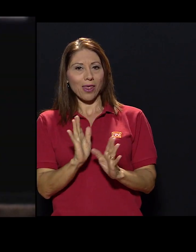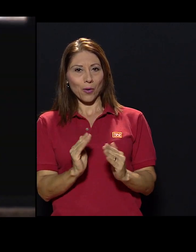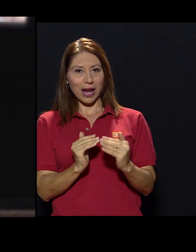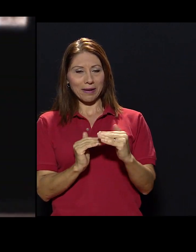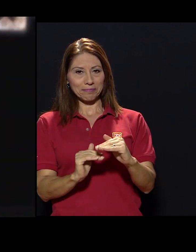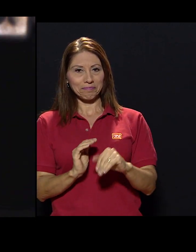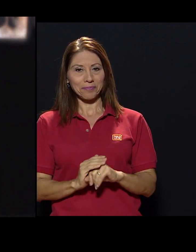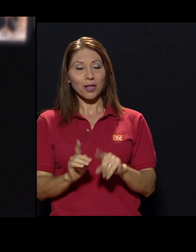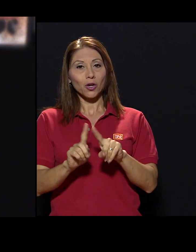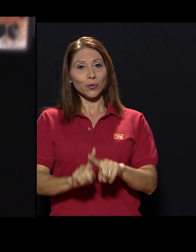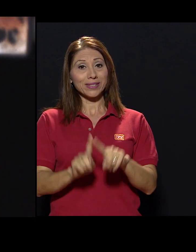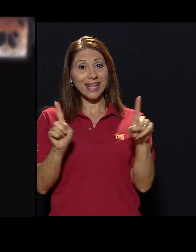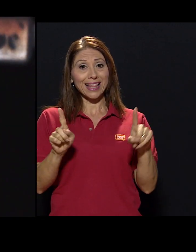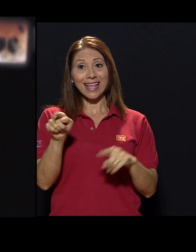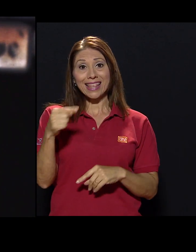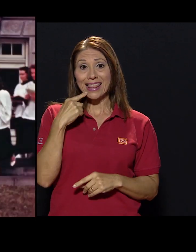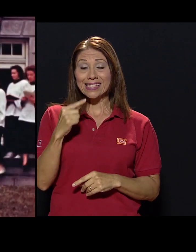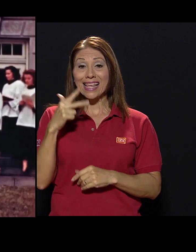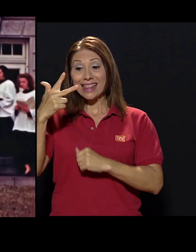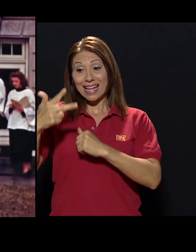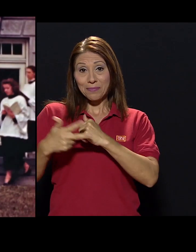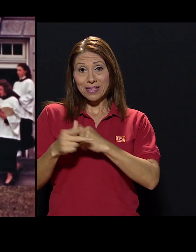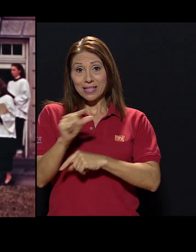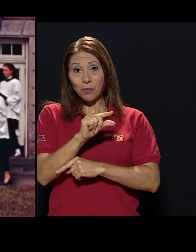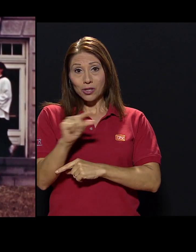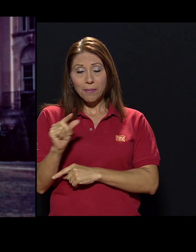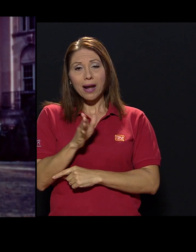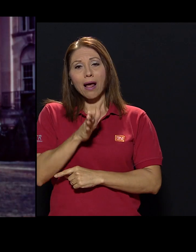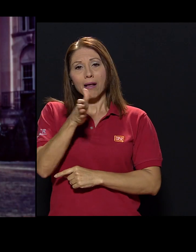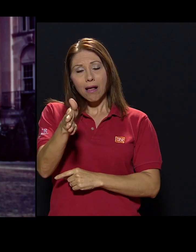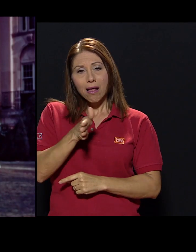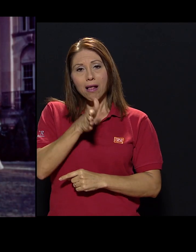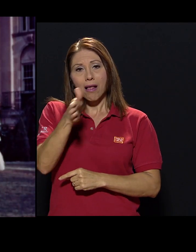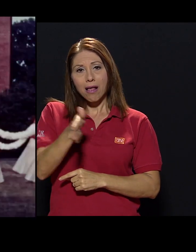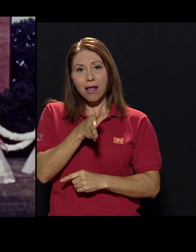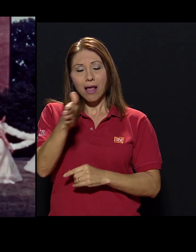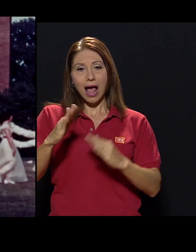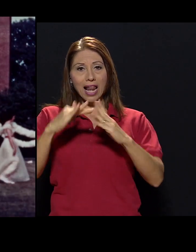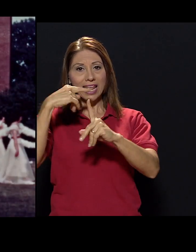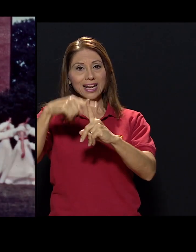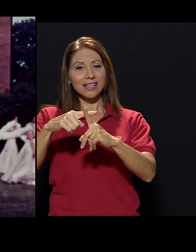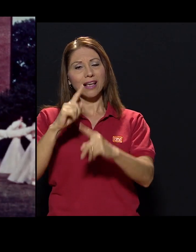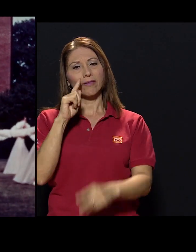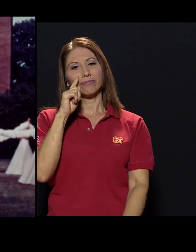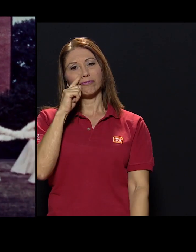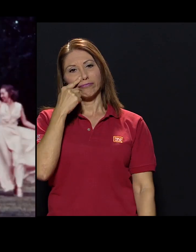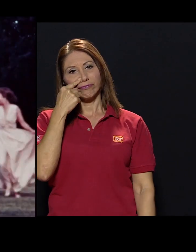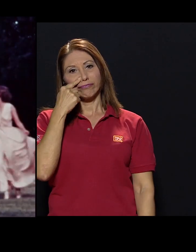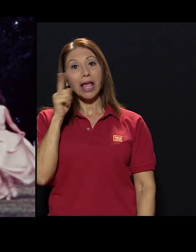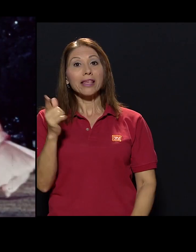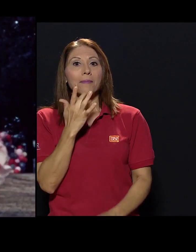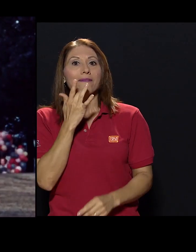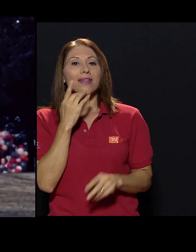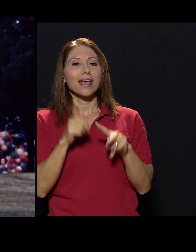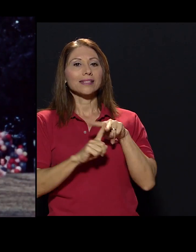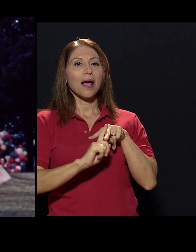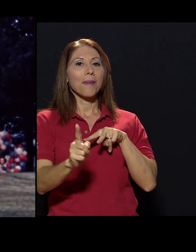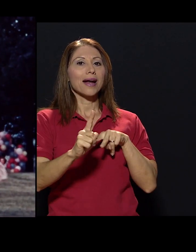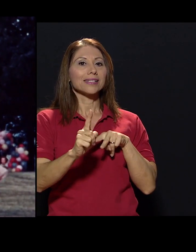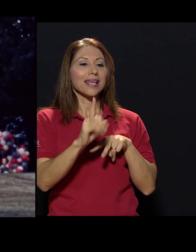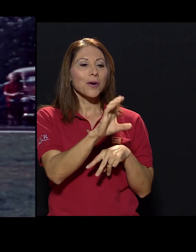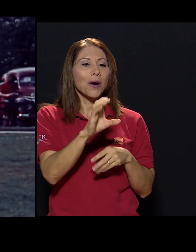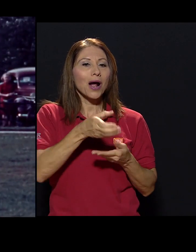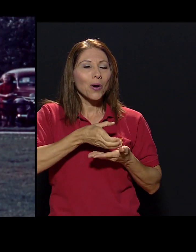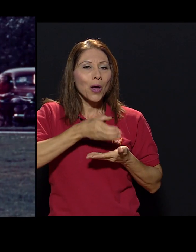Cataloga Como sureña Conservadora No obstante Asegura Que ir tres veces Por semana A la iglesia